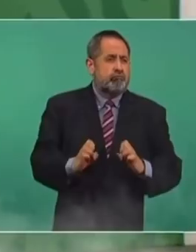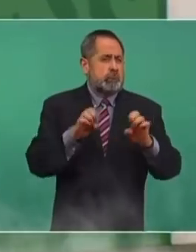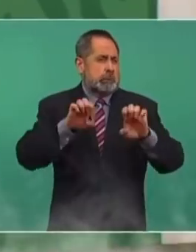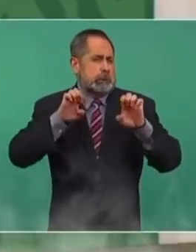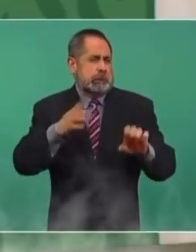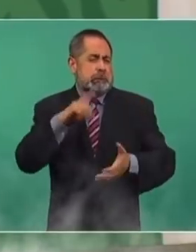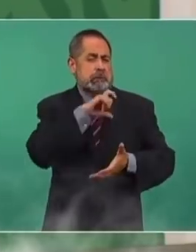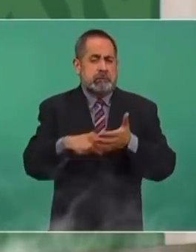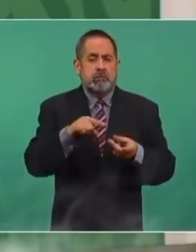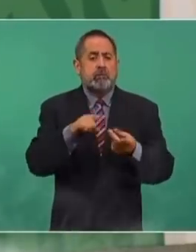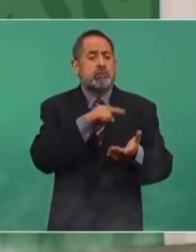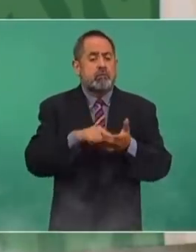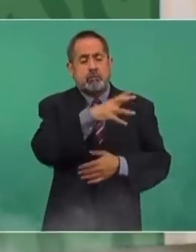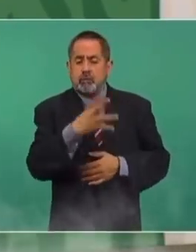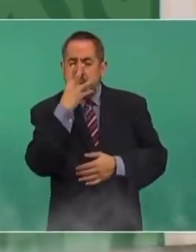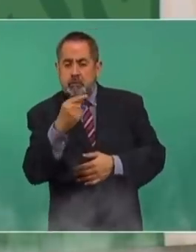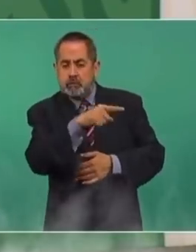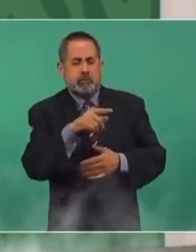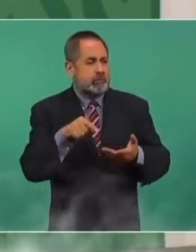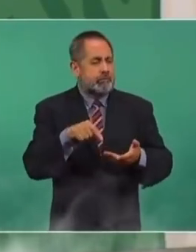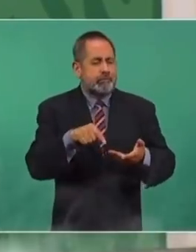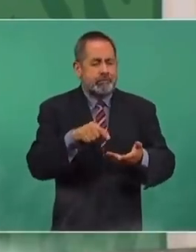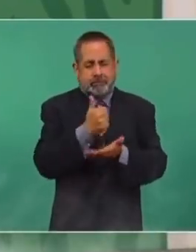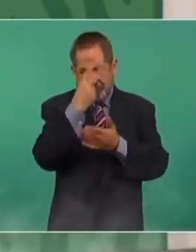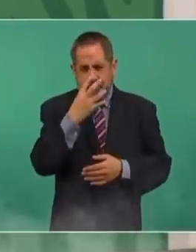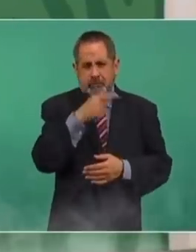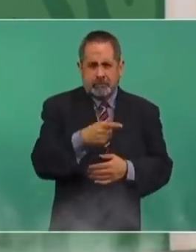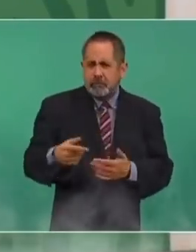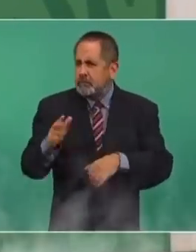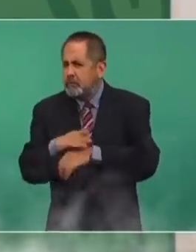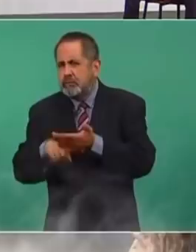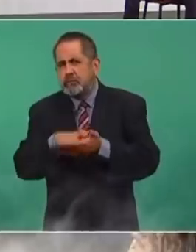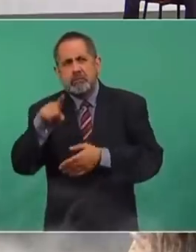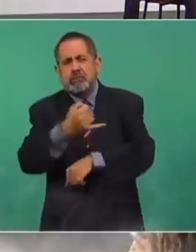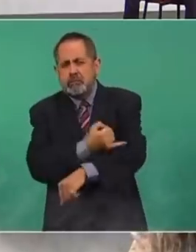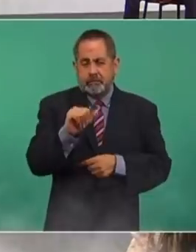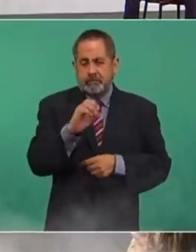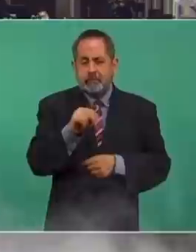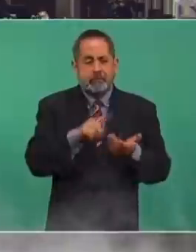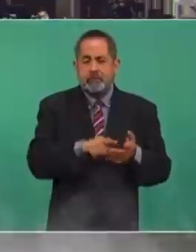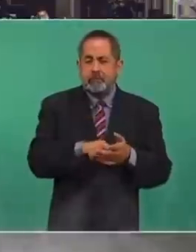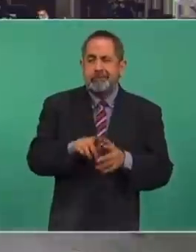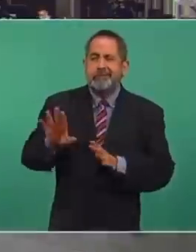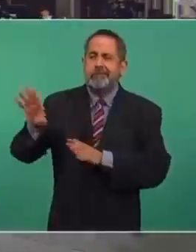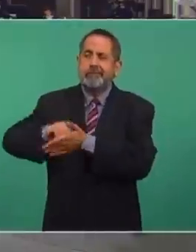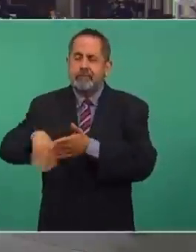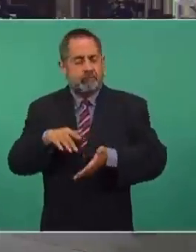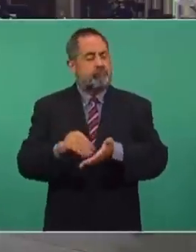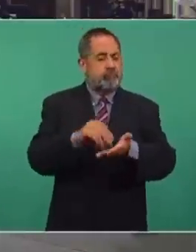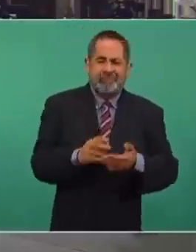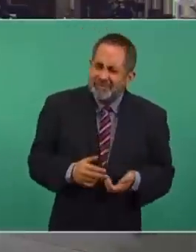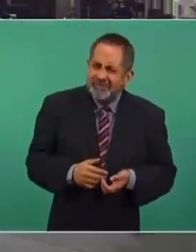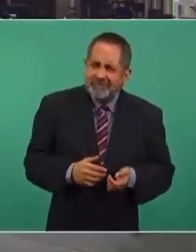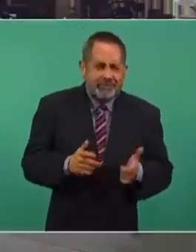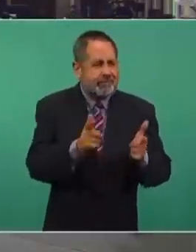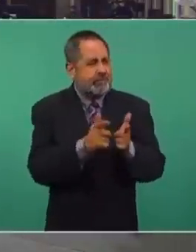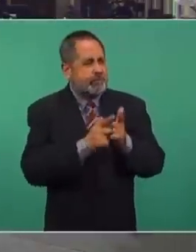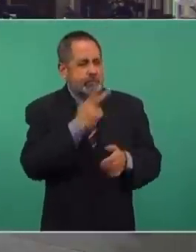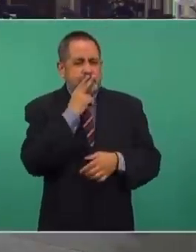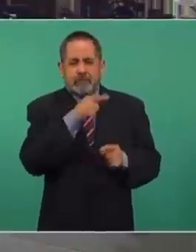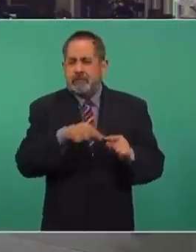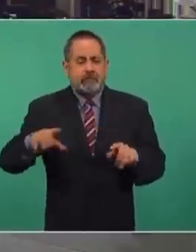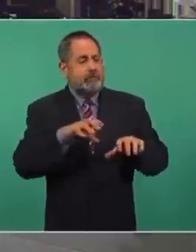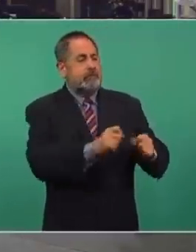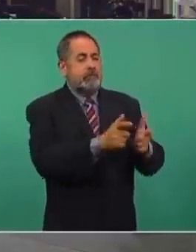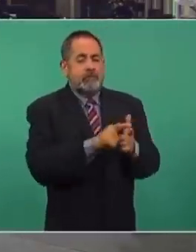de lujo en el centro de Coyoacán, ¿por qué no en Iztapalapa?, en un grupo predilecto del